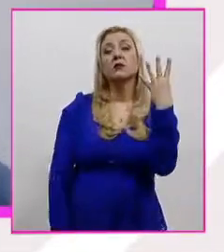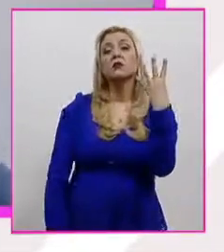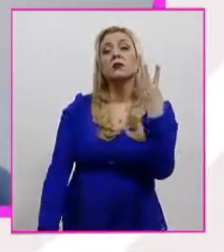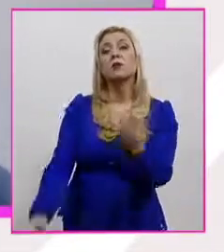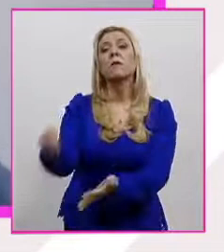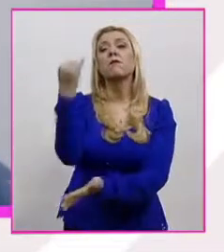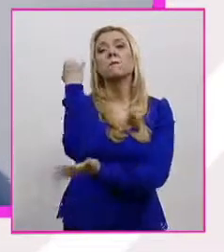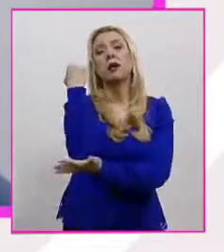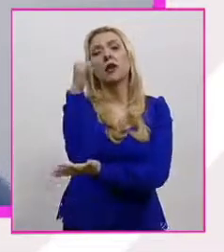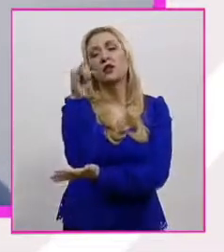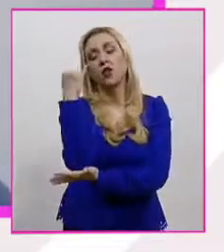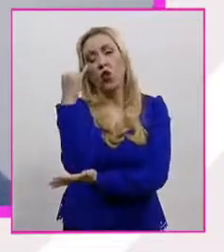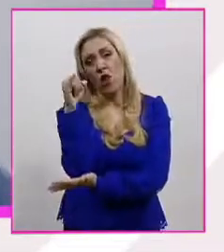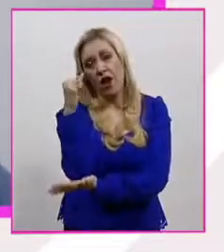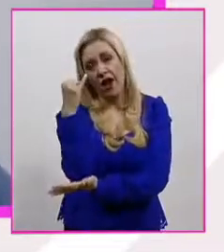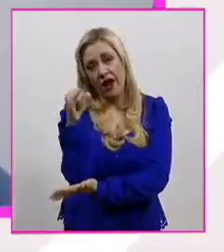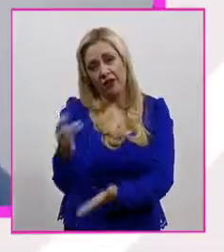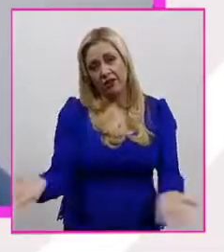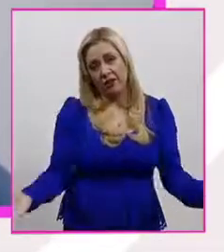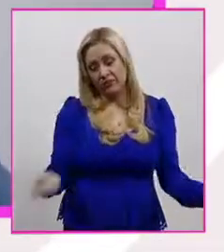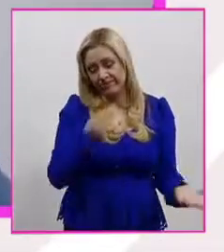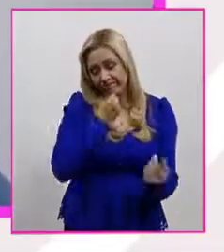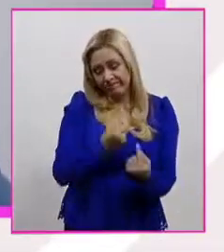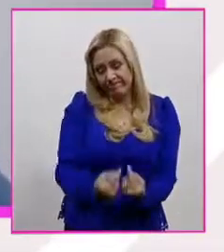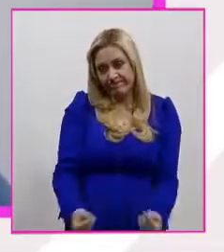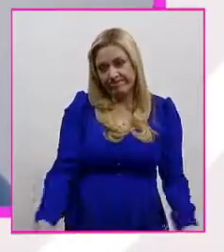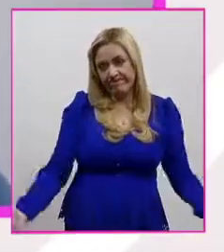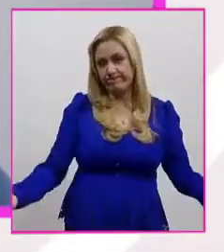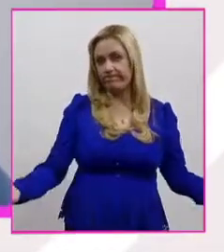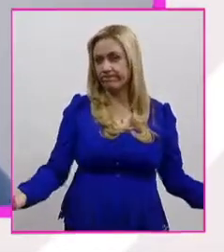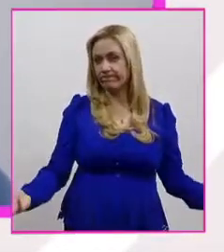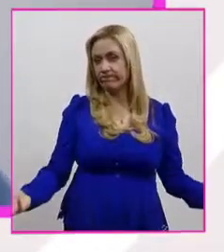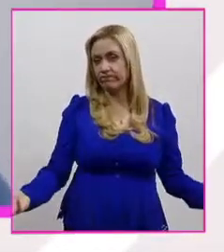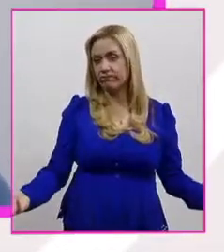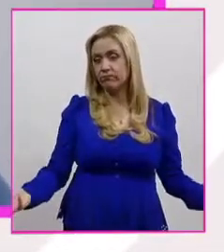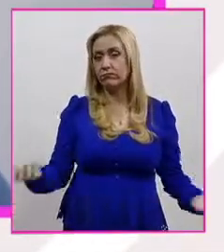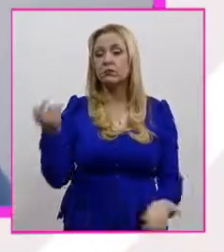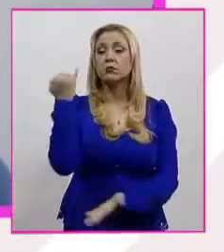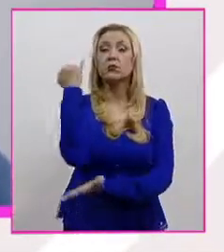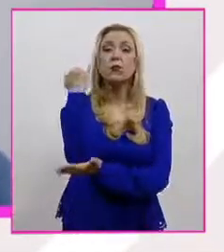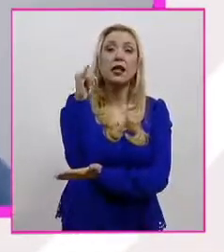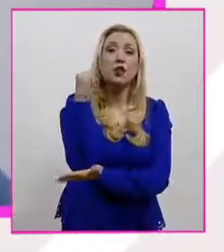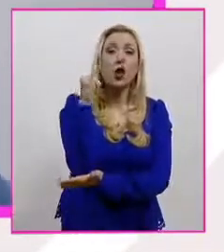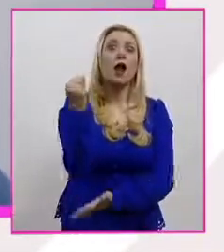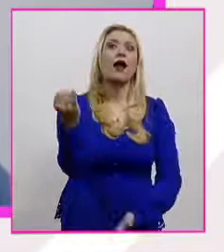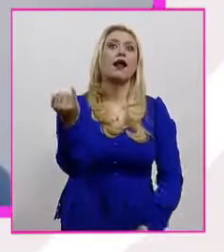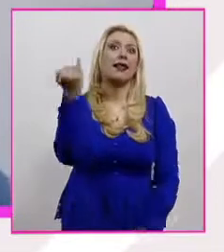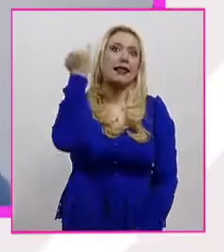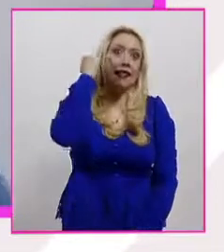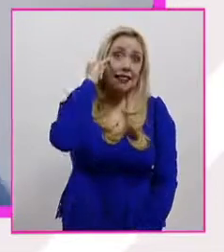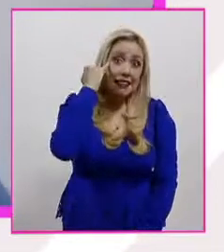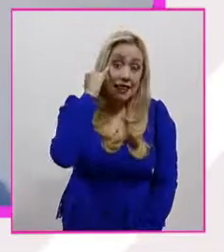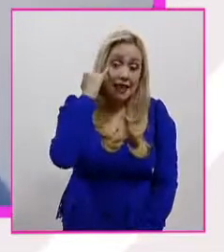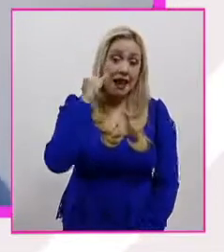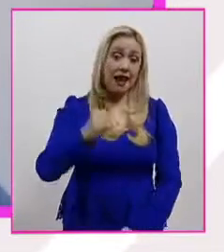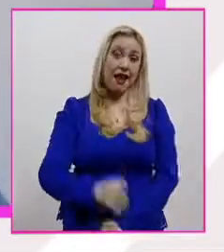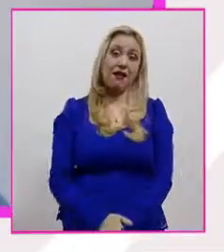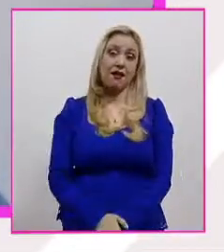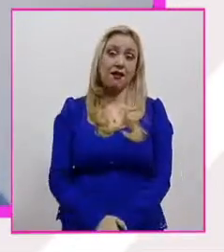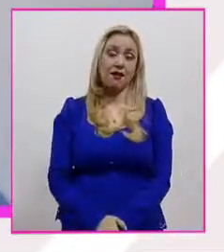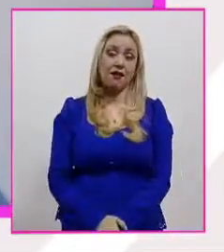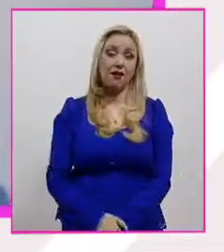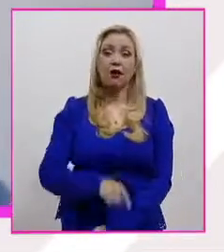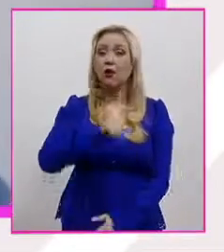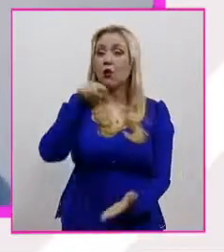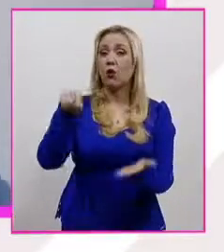De esas preescolares, los 2 son preescolares específicamente indígenas. Todas se ubican en San